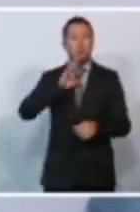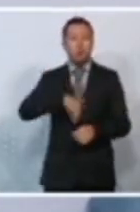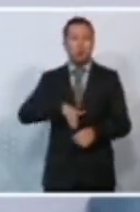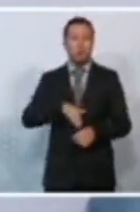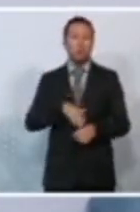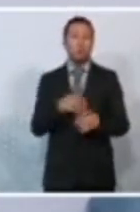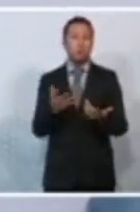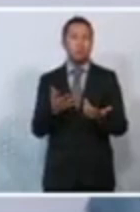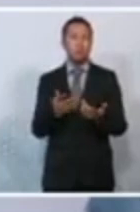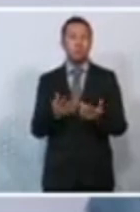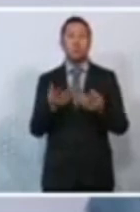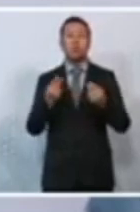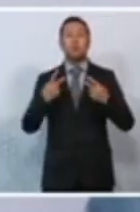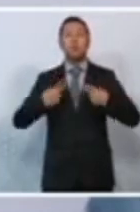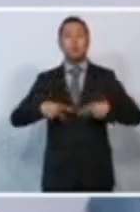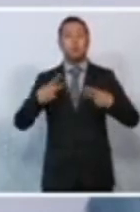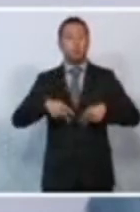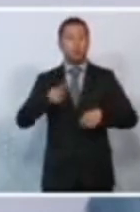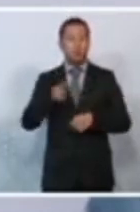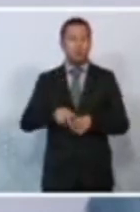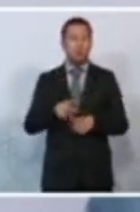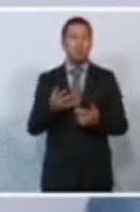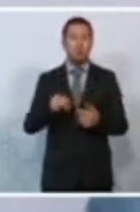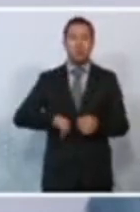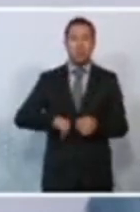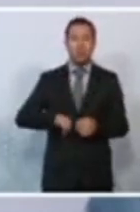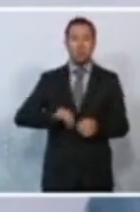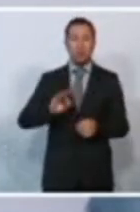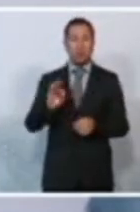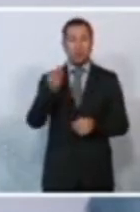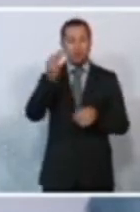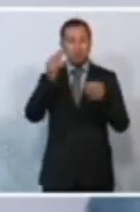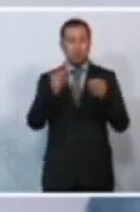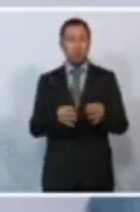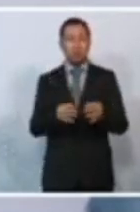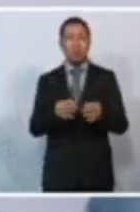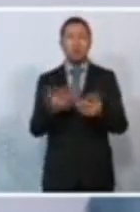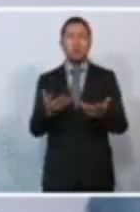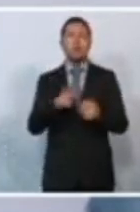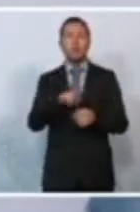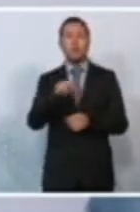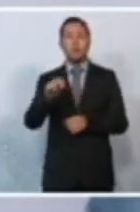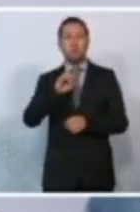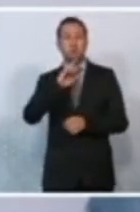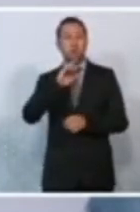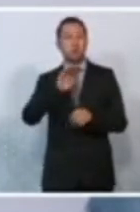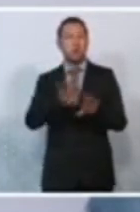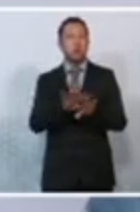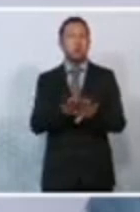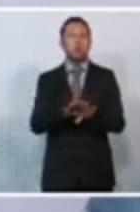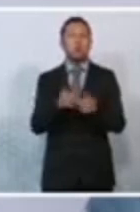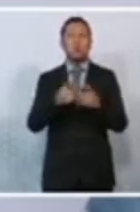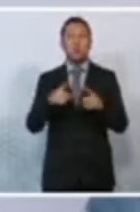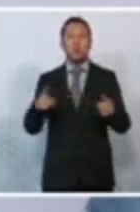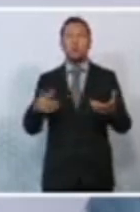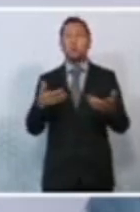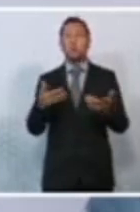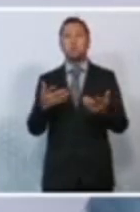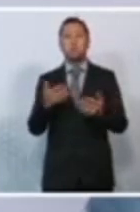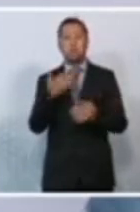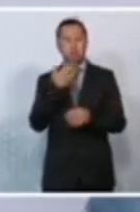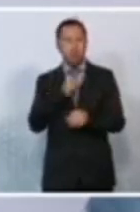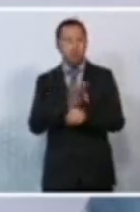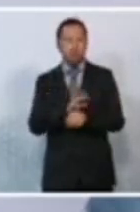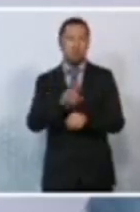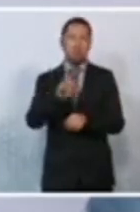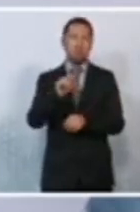Los mismos que se han doblegado ante los intereses de quienes desde el gobierno federal dictan el destino a Quintana Roo a costa de su